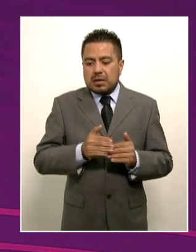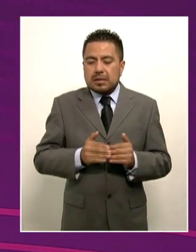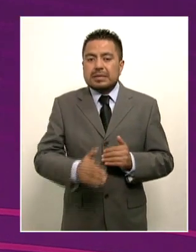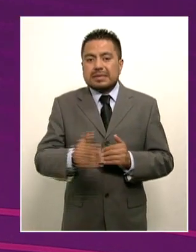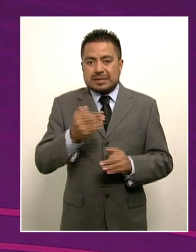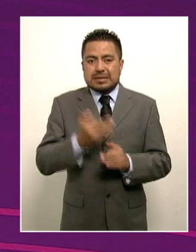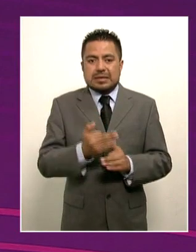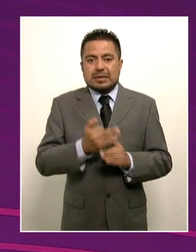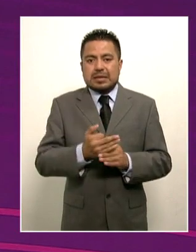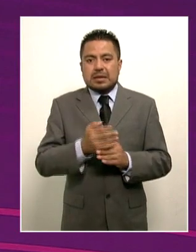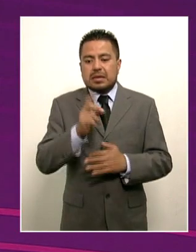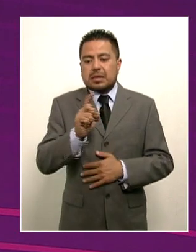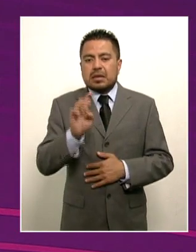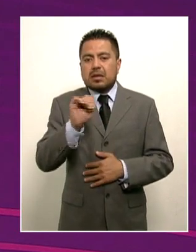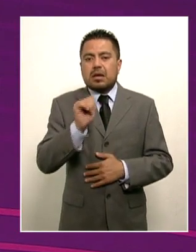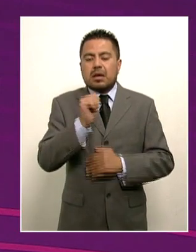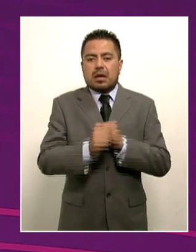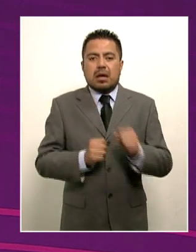ya 39 años.